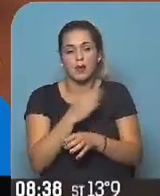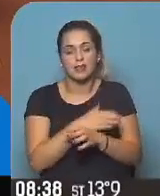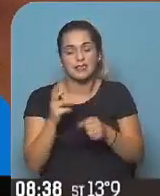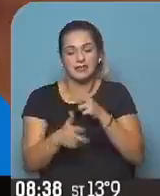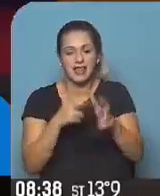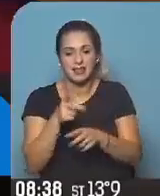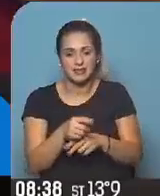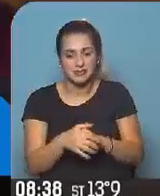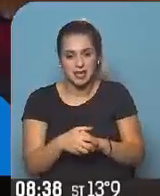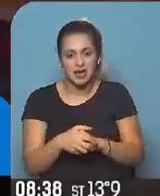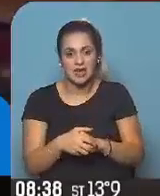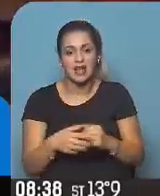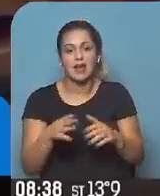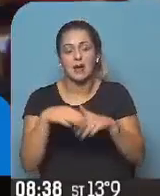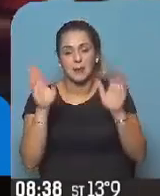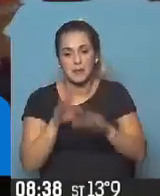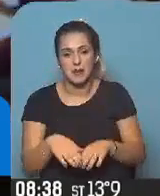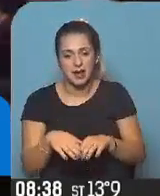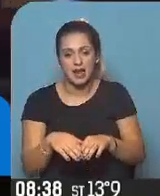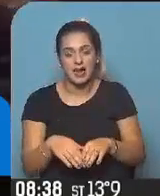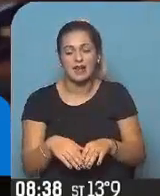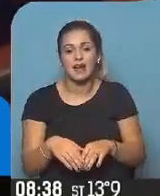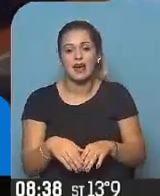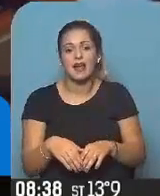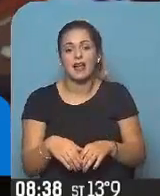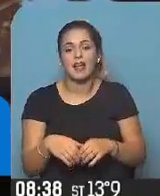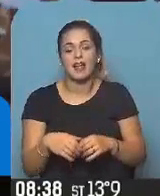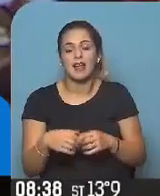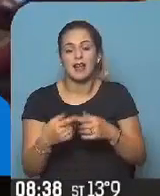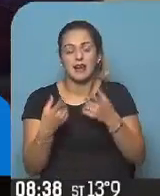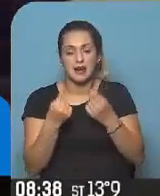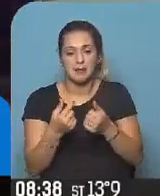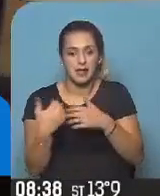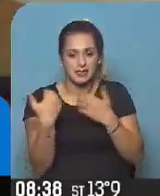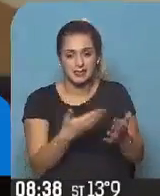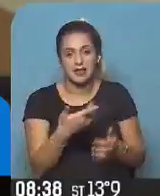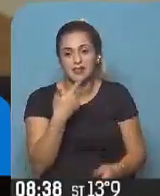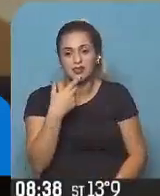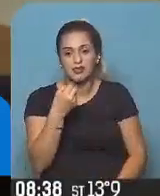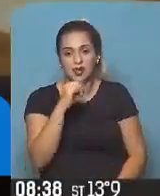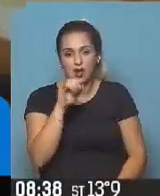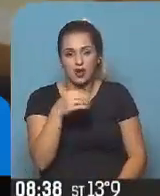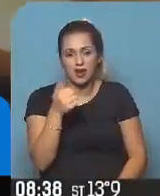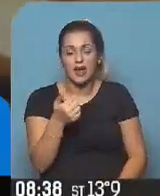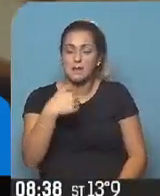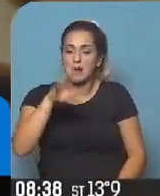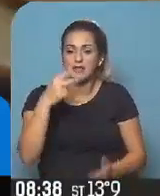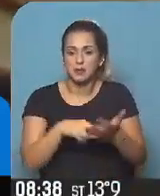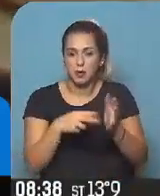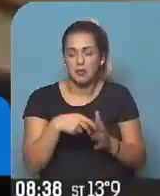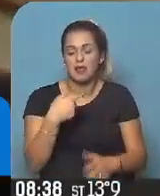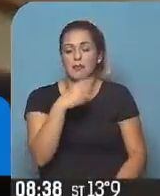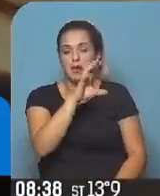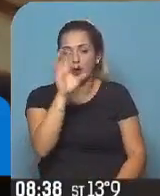la caída del fondo nacional solidario conocido como el fondo sojero que afecta a las provincias y era